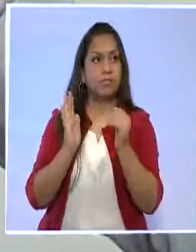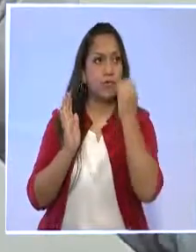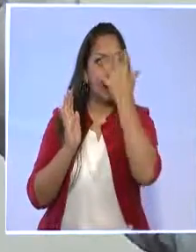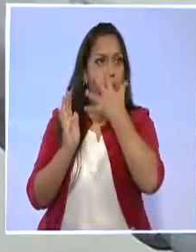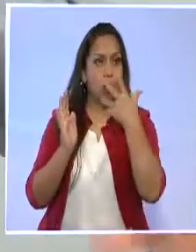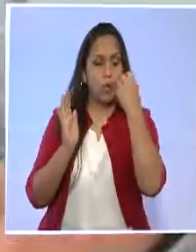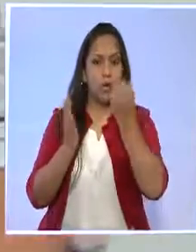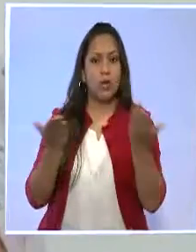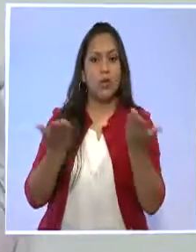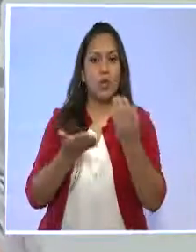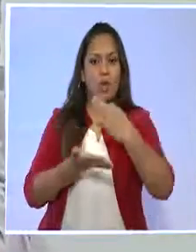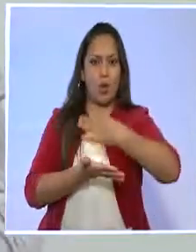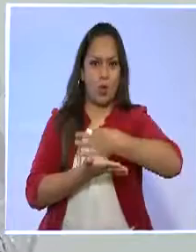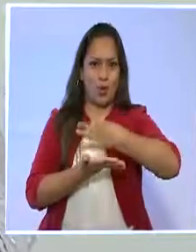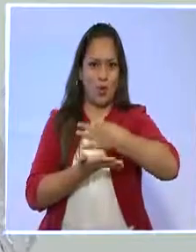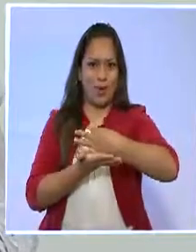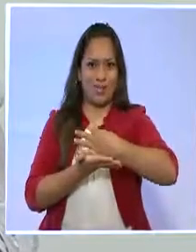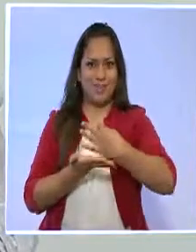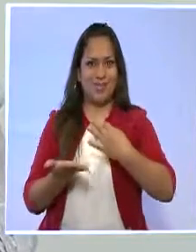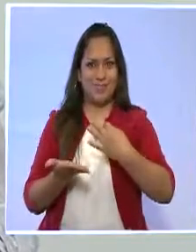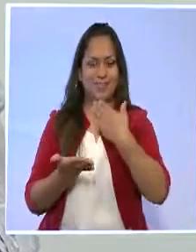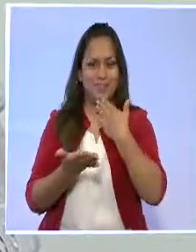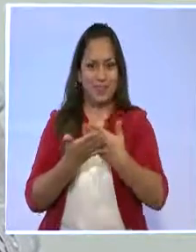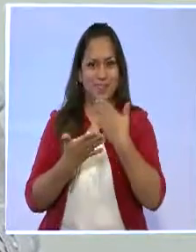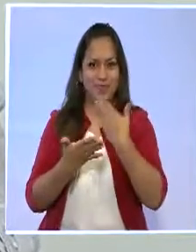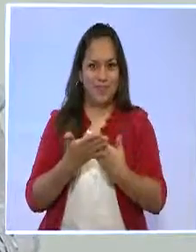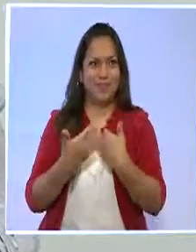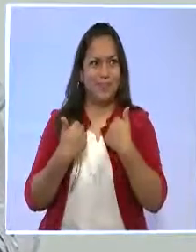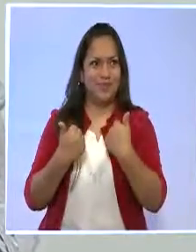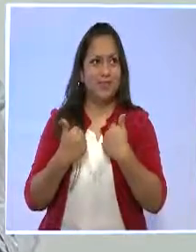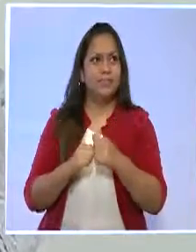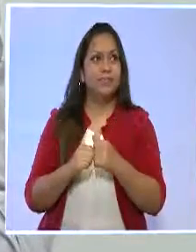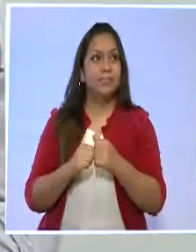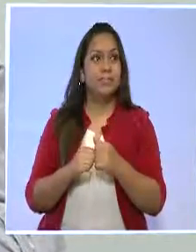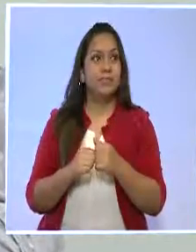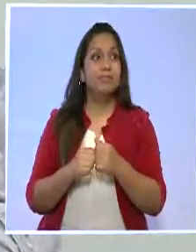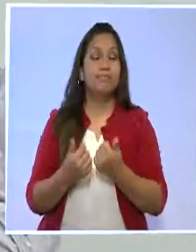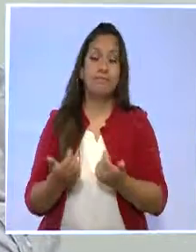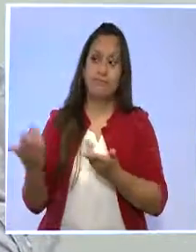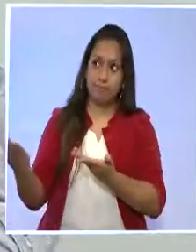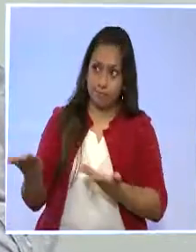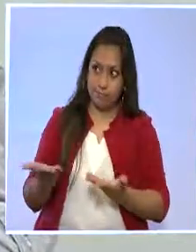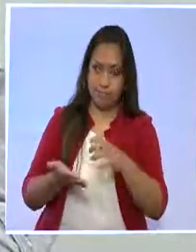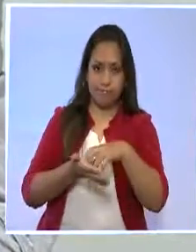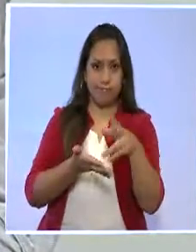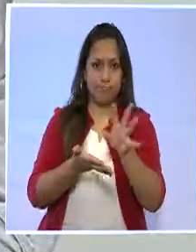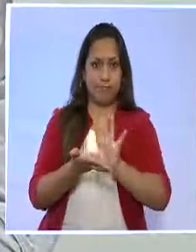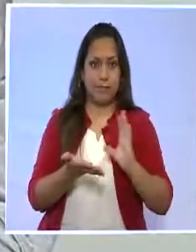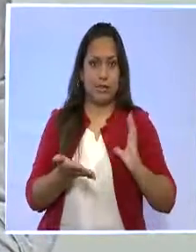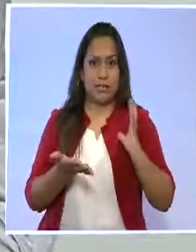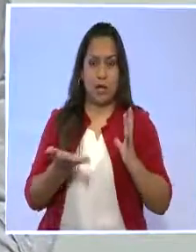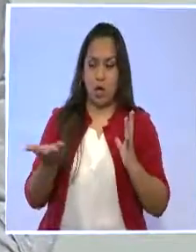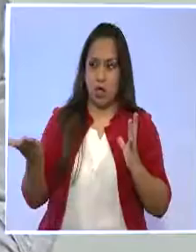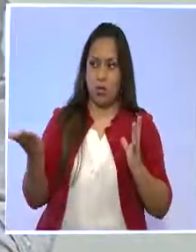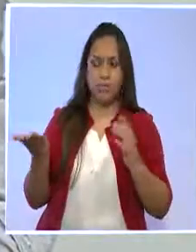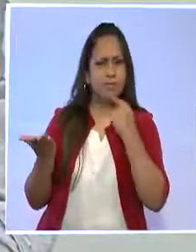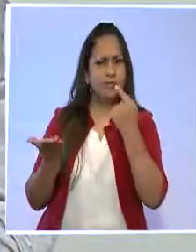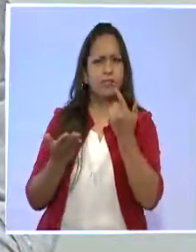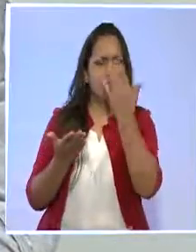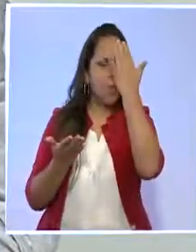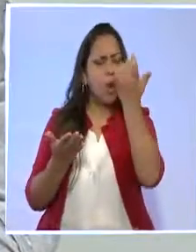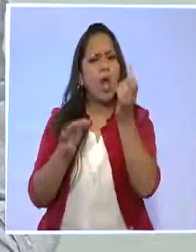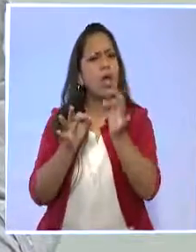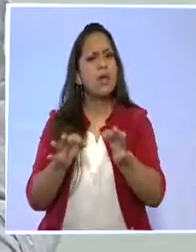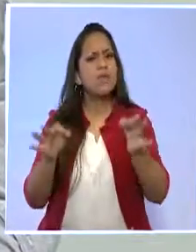gracias por esta adhesión a difundir el programa contigo de ley bien presidenta gabriela porque era importante la gira a